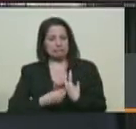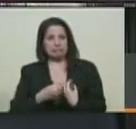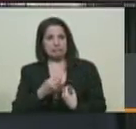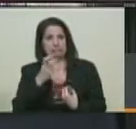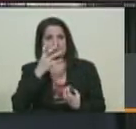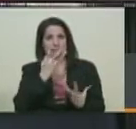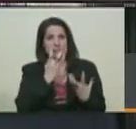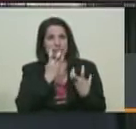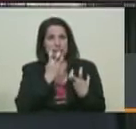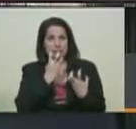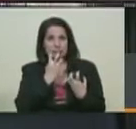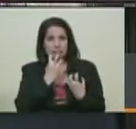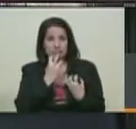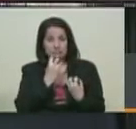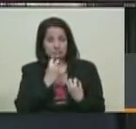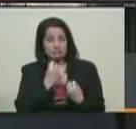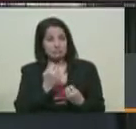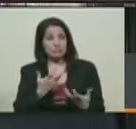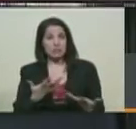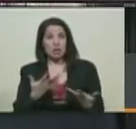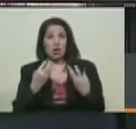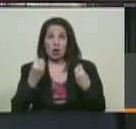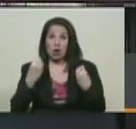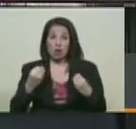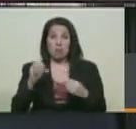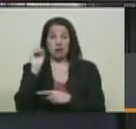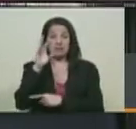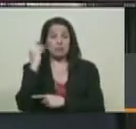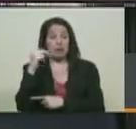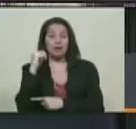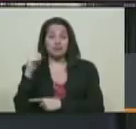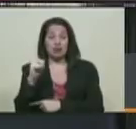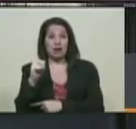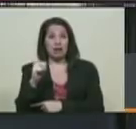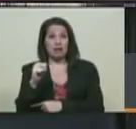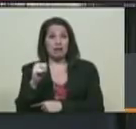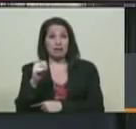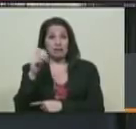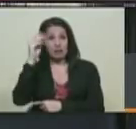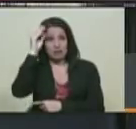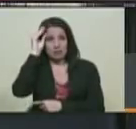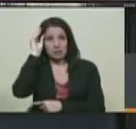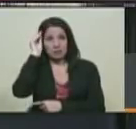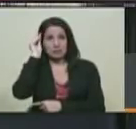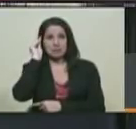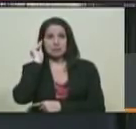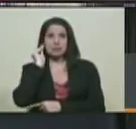de la situación de la Asamblea Nacional de Caburgués. Hace 2 años, ¿se acuerdan? Ellos